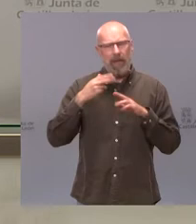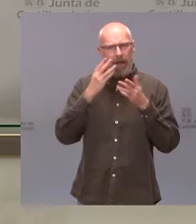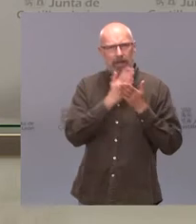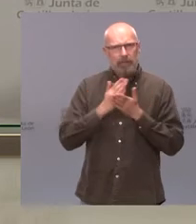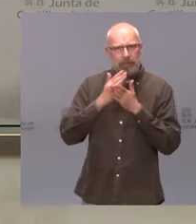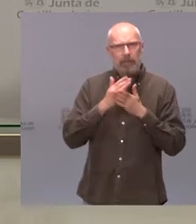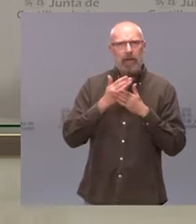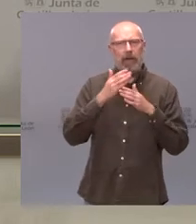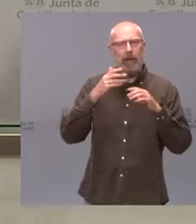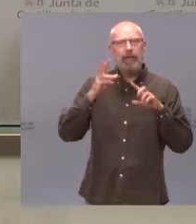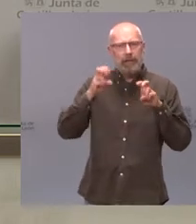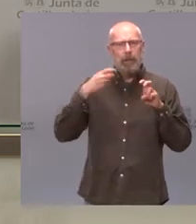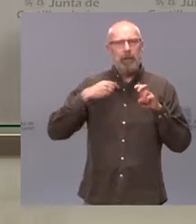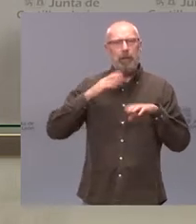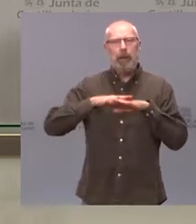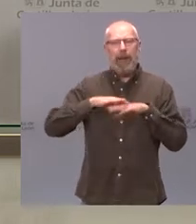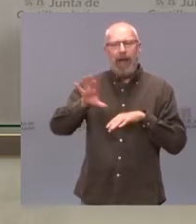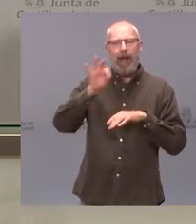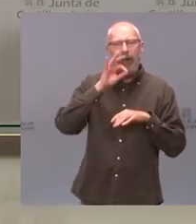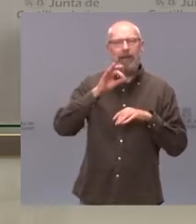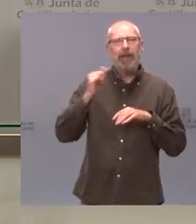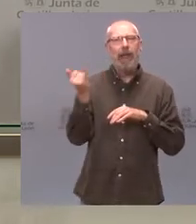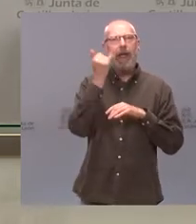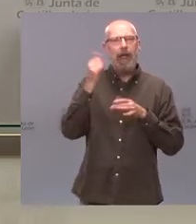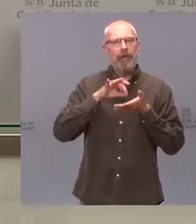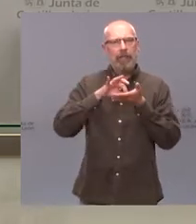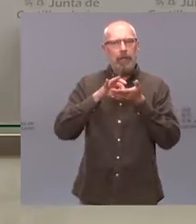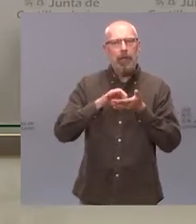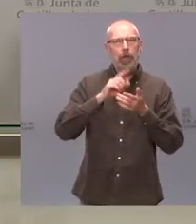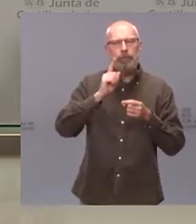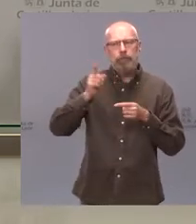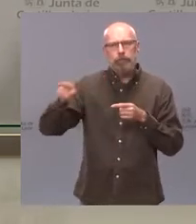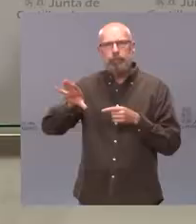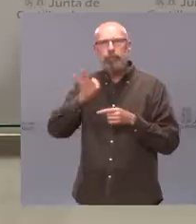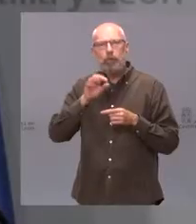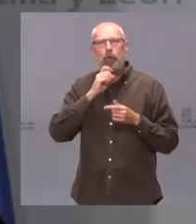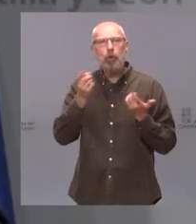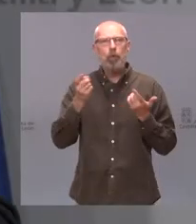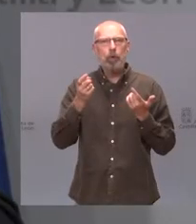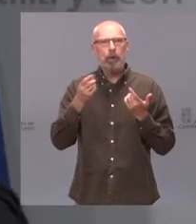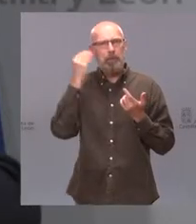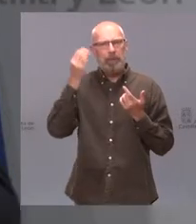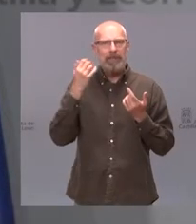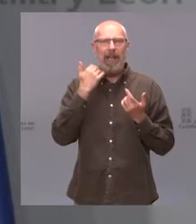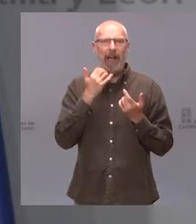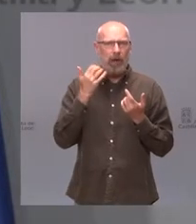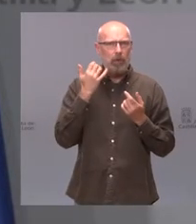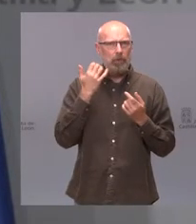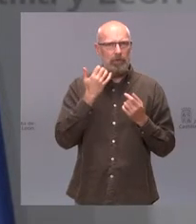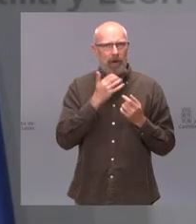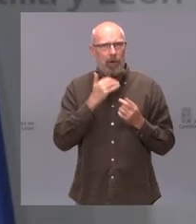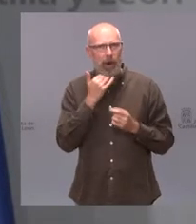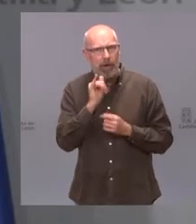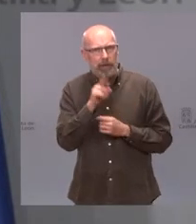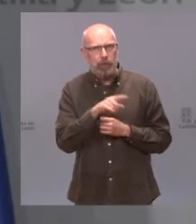si se van a paralizar y si creen que puede haber habido alguna irregularidad. Gracias. Bueno, con respecto al ocio nocturno, el